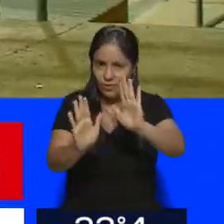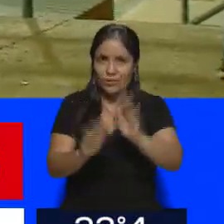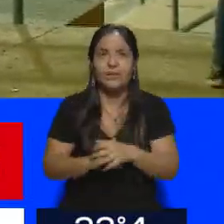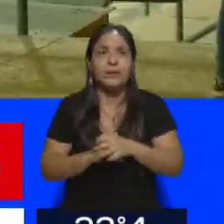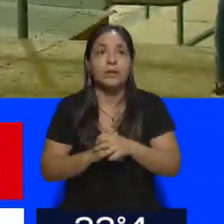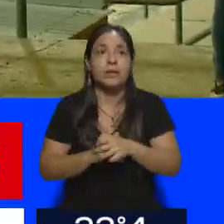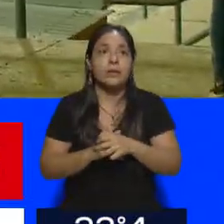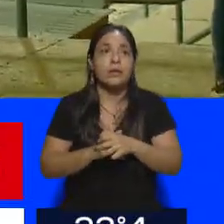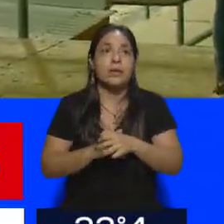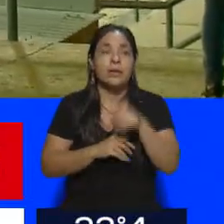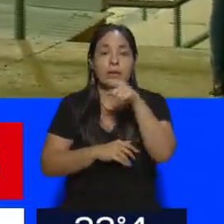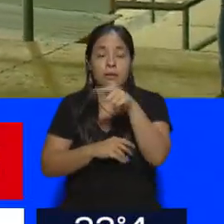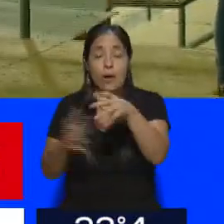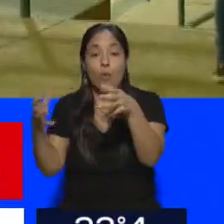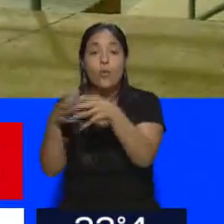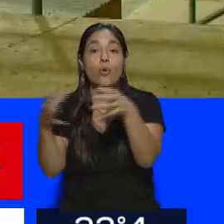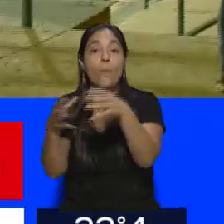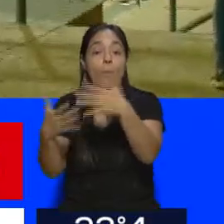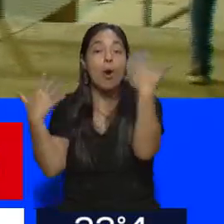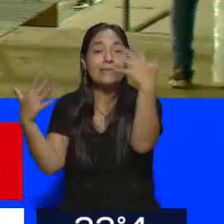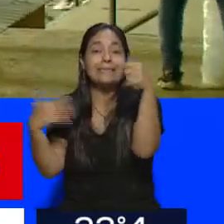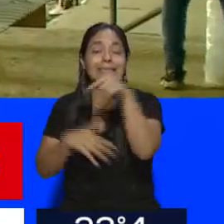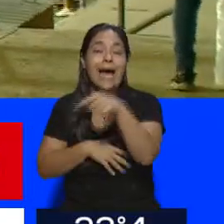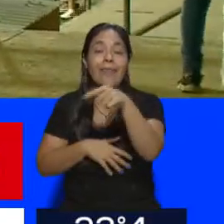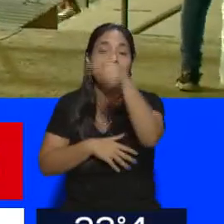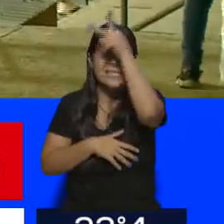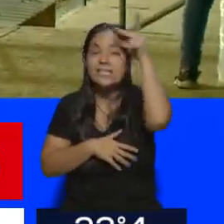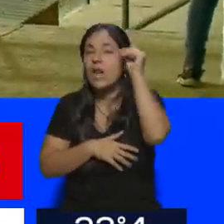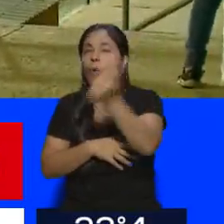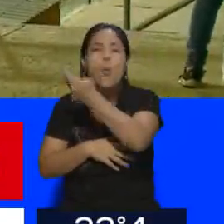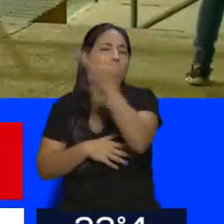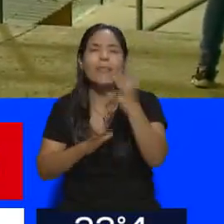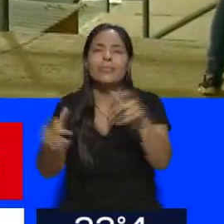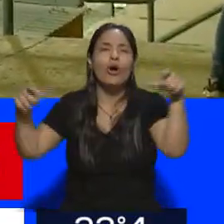¿Cuántos simpatizantes del Colo-Colo se estiman han llegado al Malvinas Argentinas?